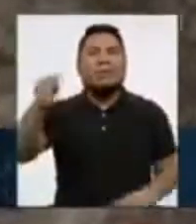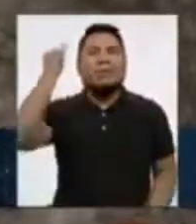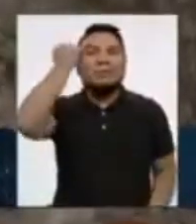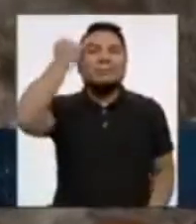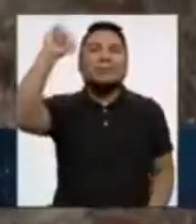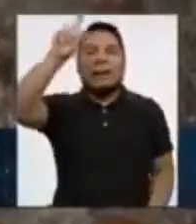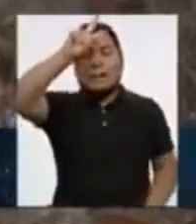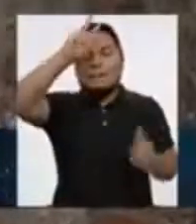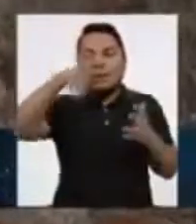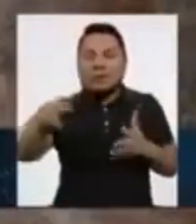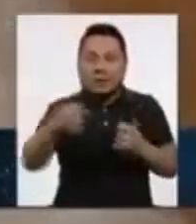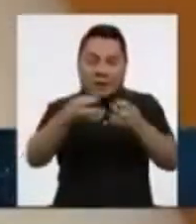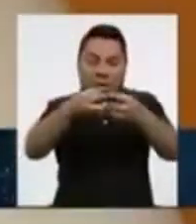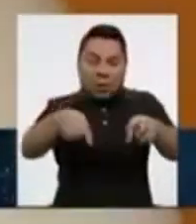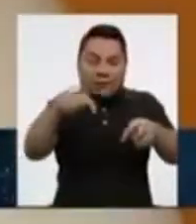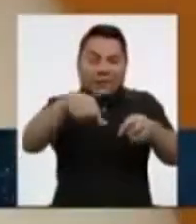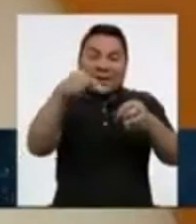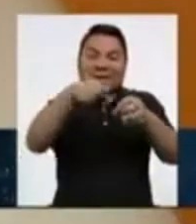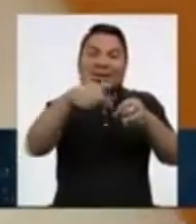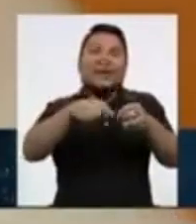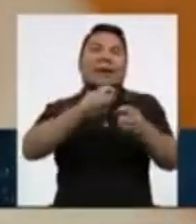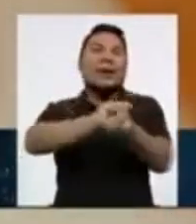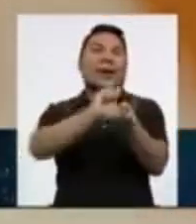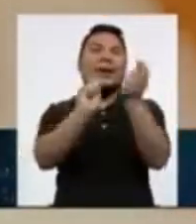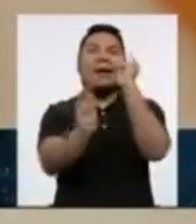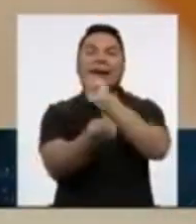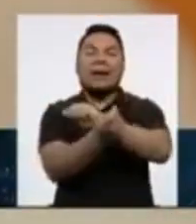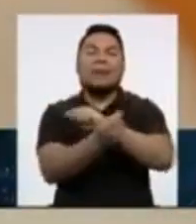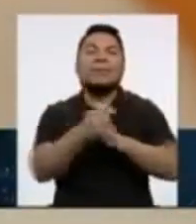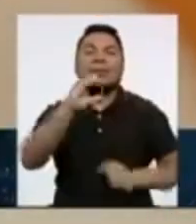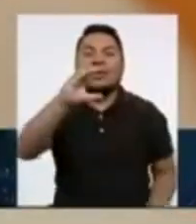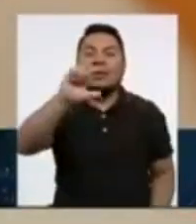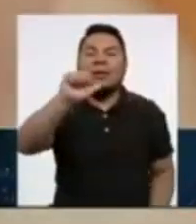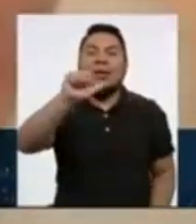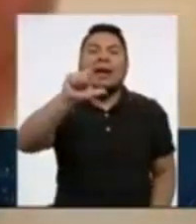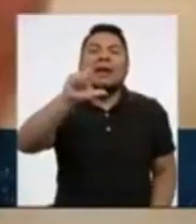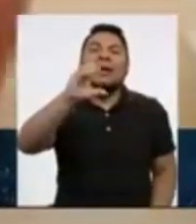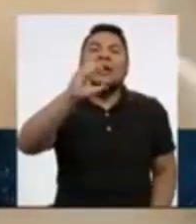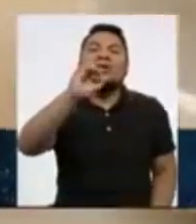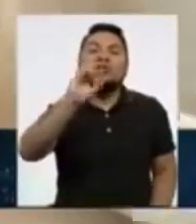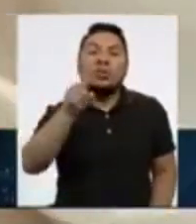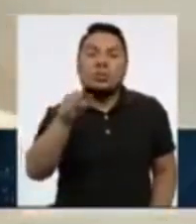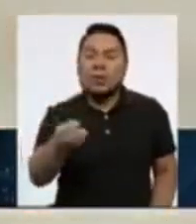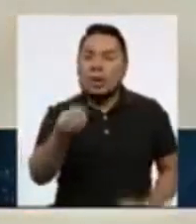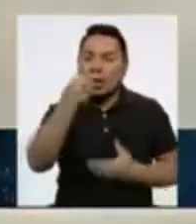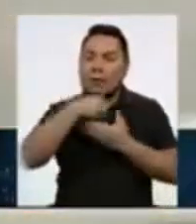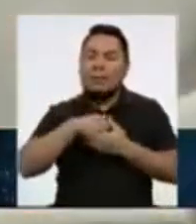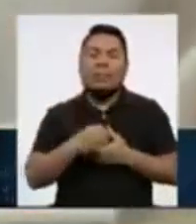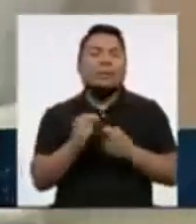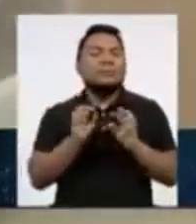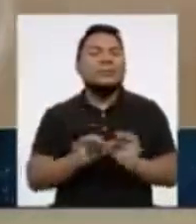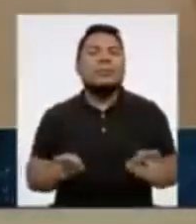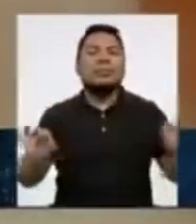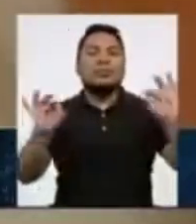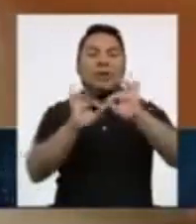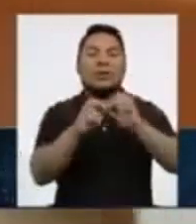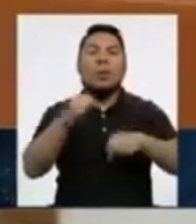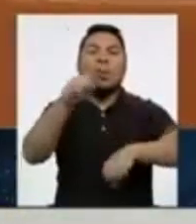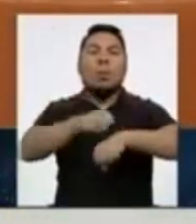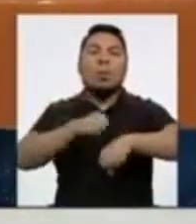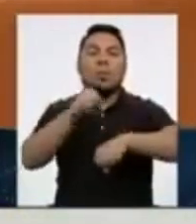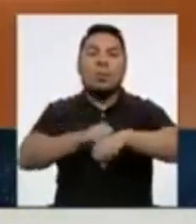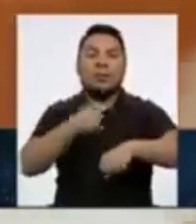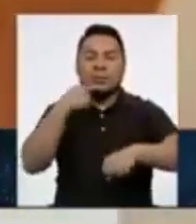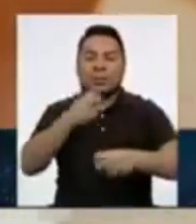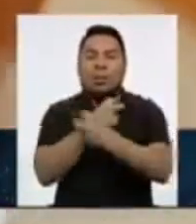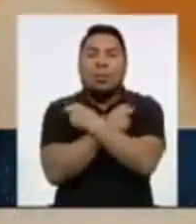transformó las cáscaras de huevo en sales de calcio de gran valor alimenticio. En el futuro, estas podrán ser utilizadas como